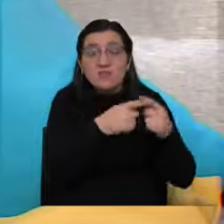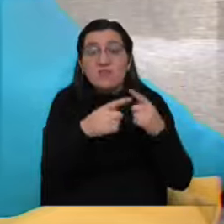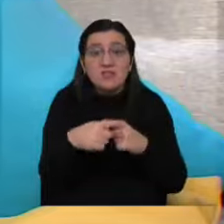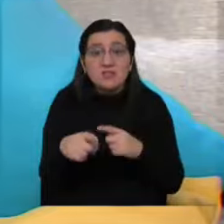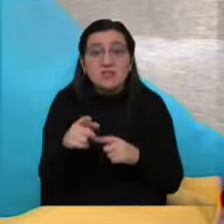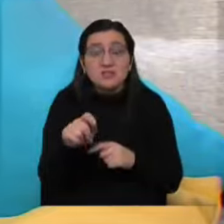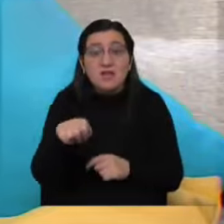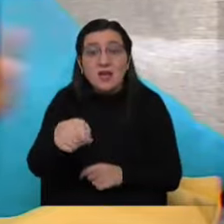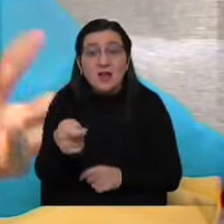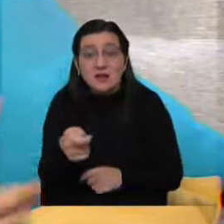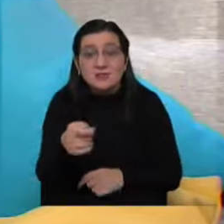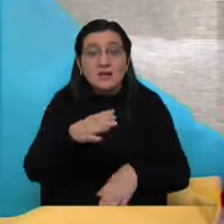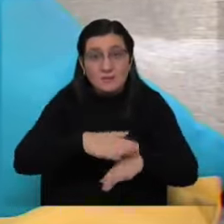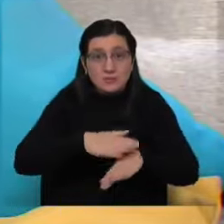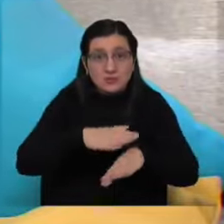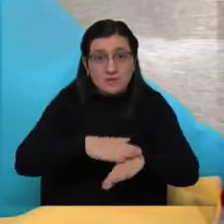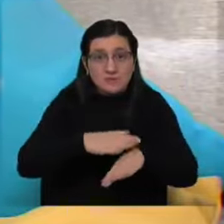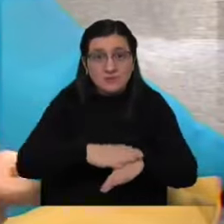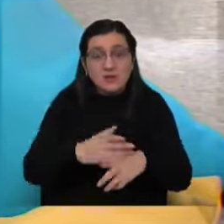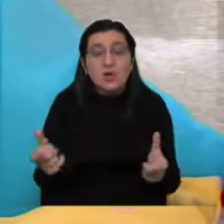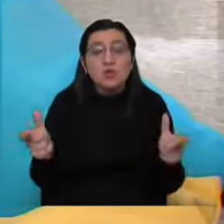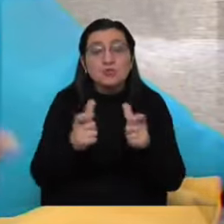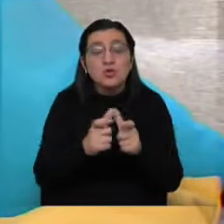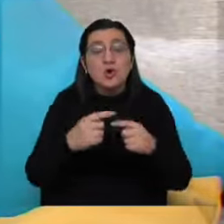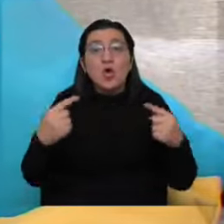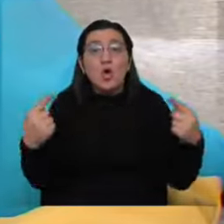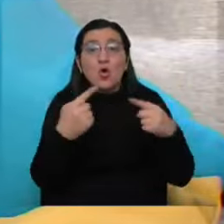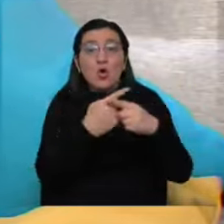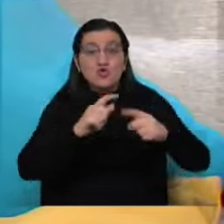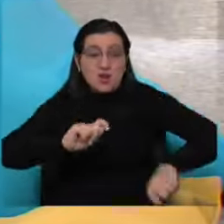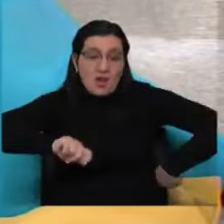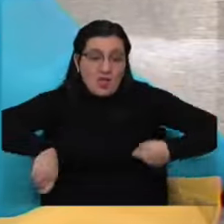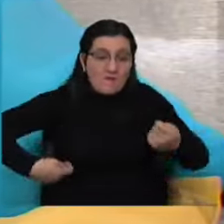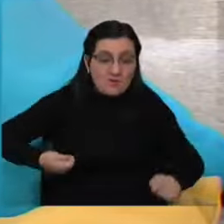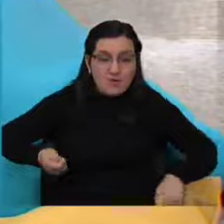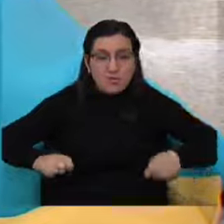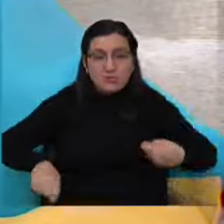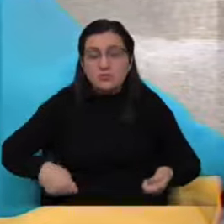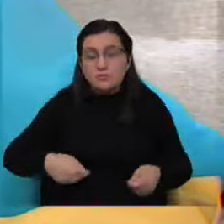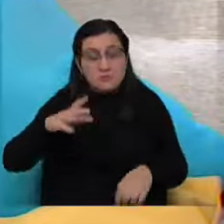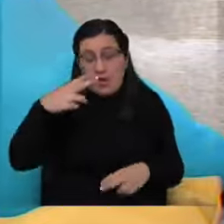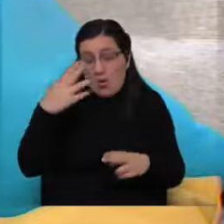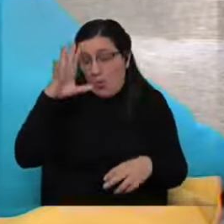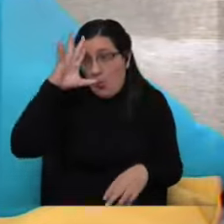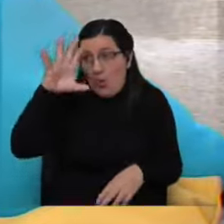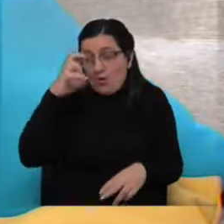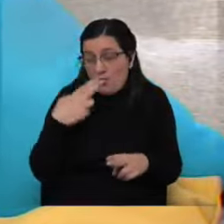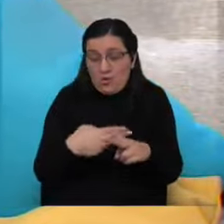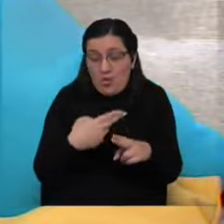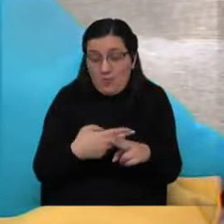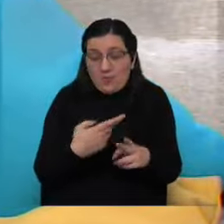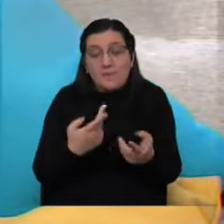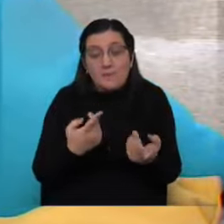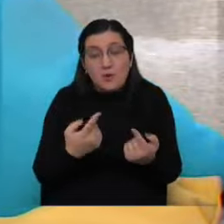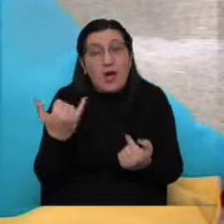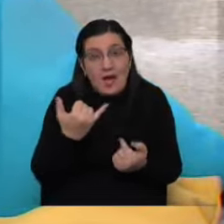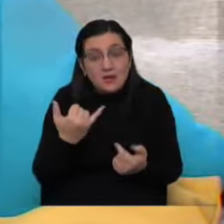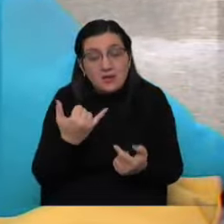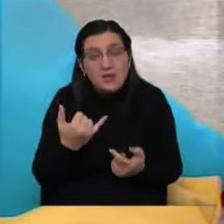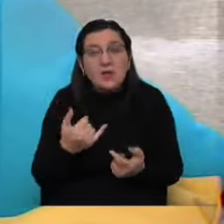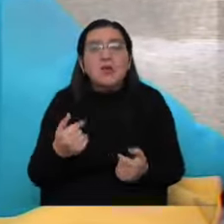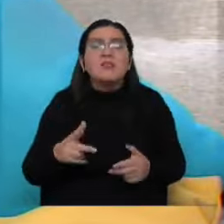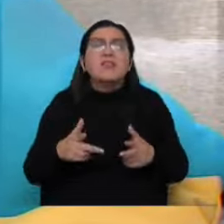el el responsable de la comisión anti antilavado del no me acuerdo ahora cómo se llama pero la unidad antilavado que tiene nuestro país a